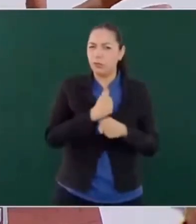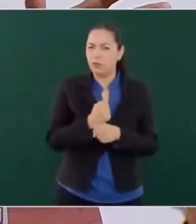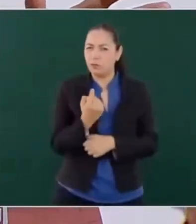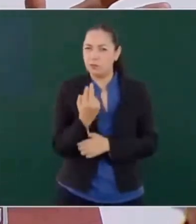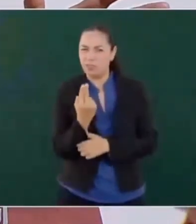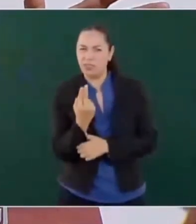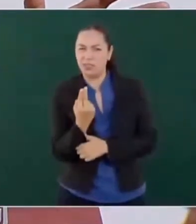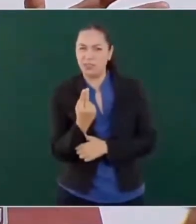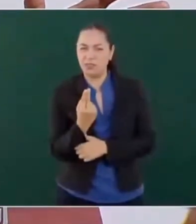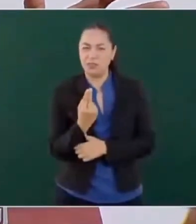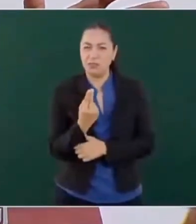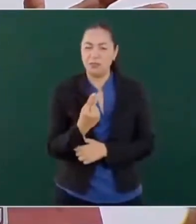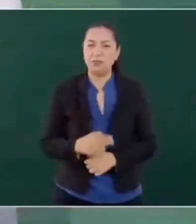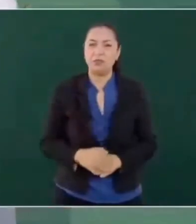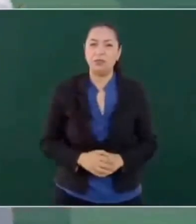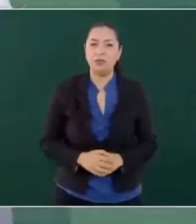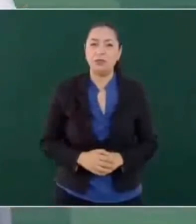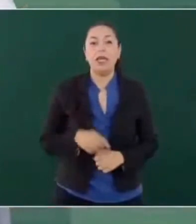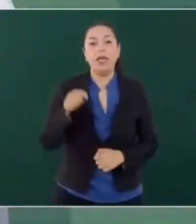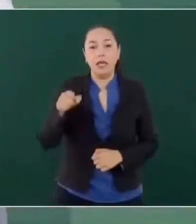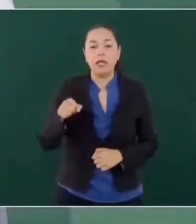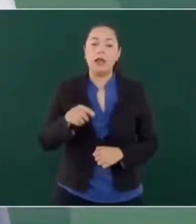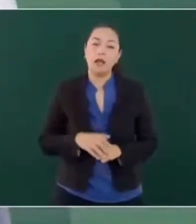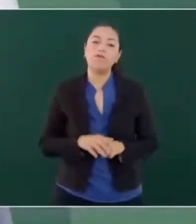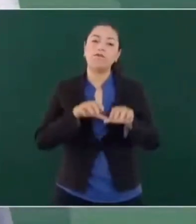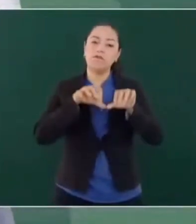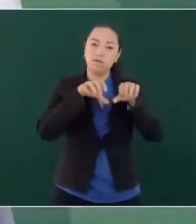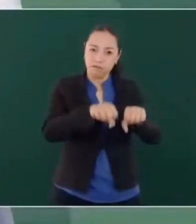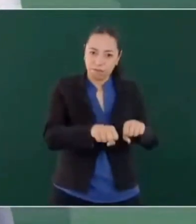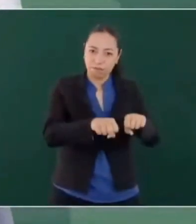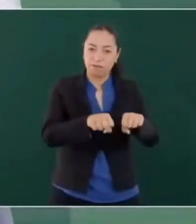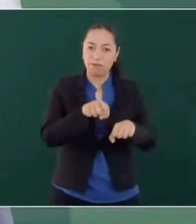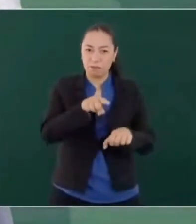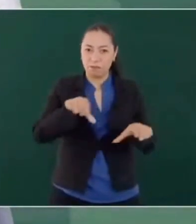años, ingresa al CISEN